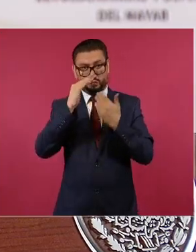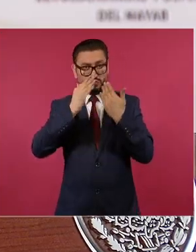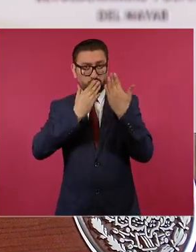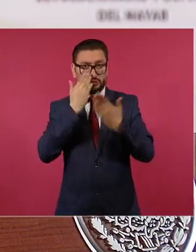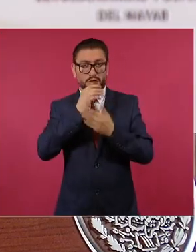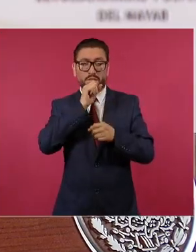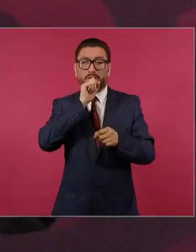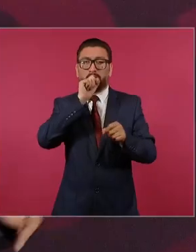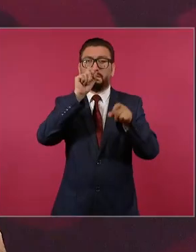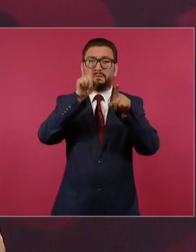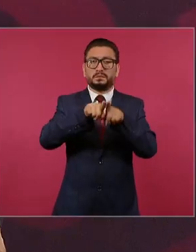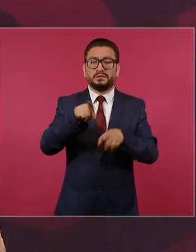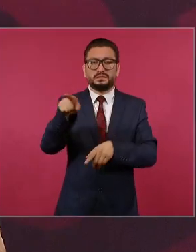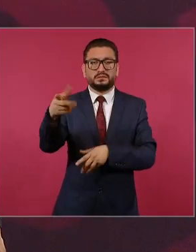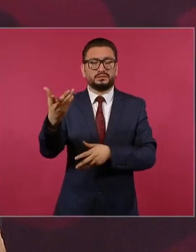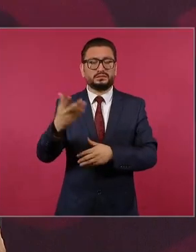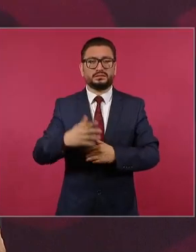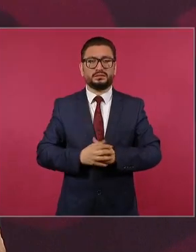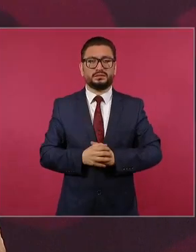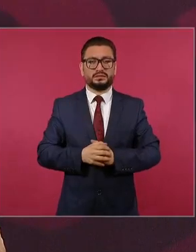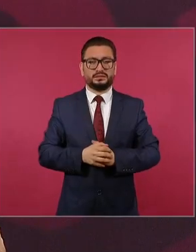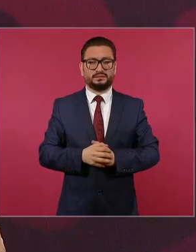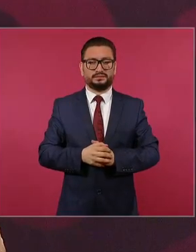lo mismo.